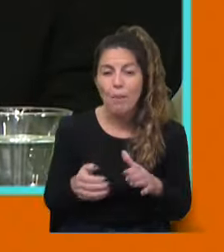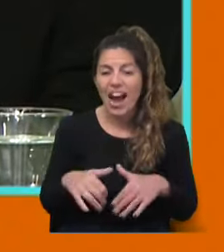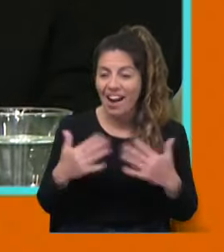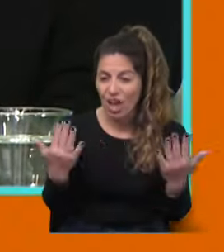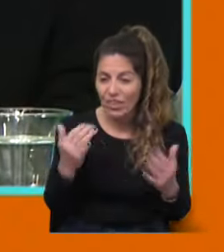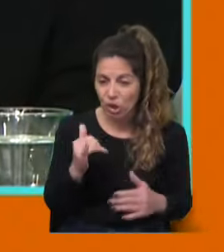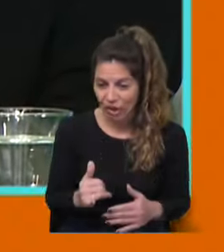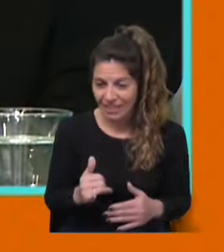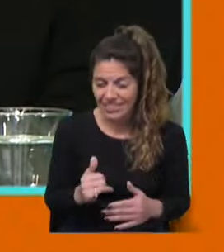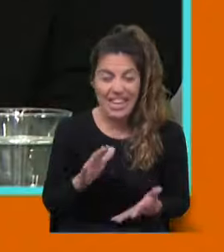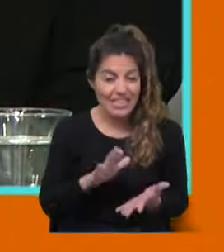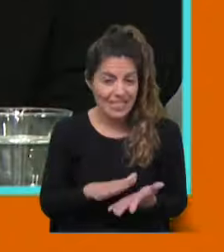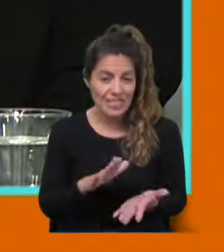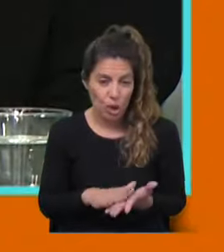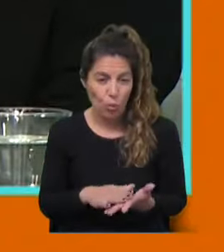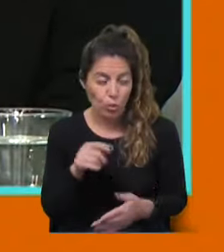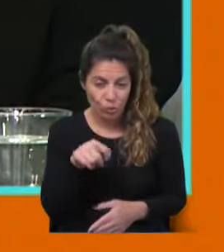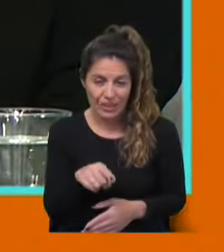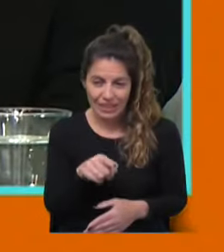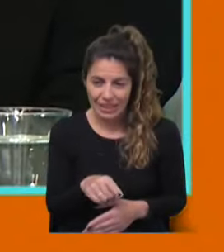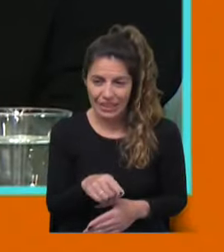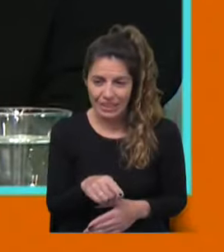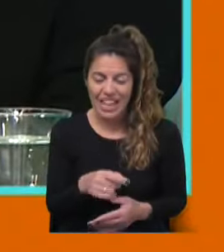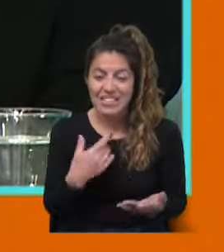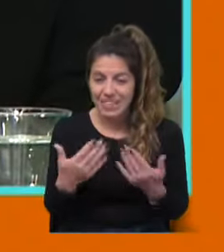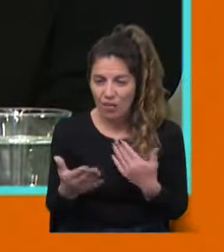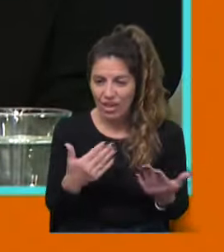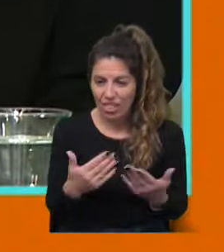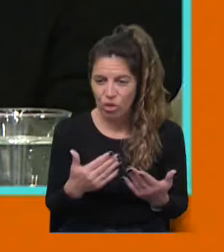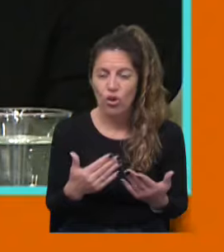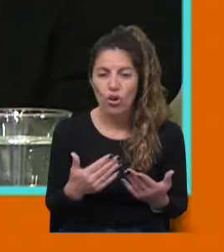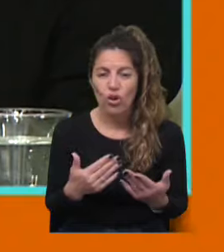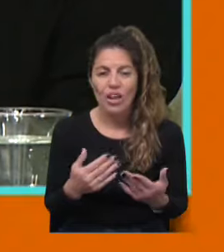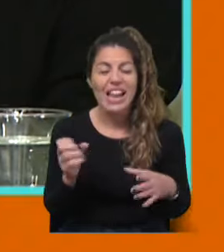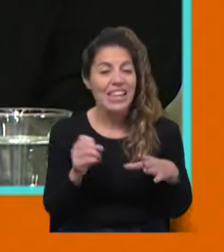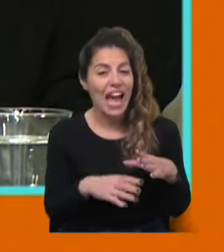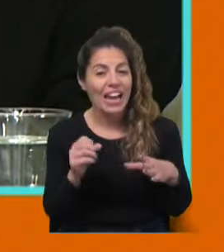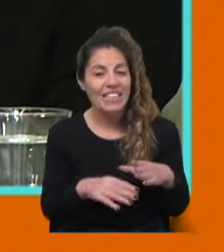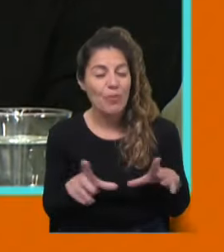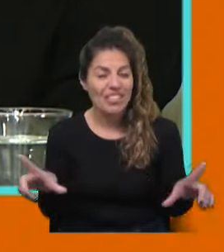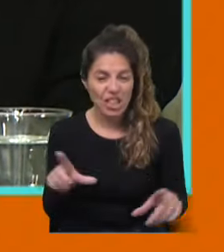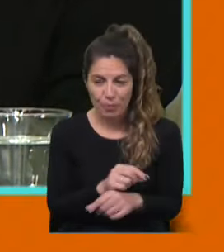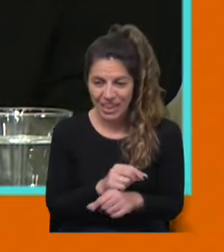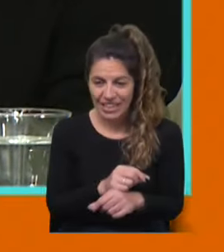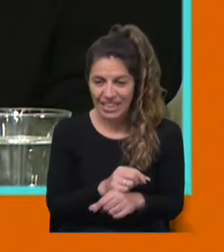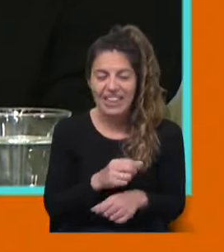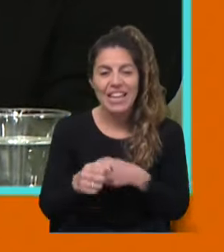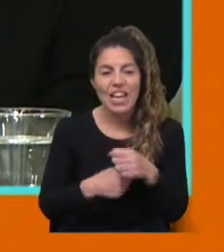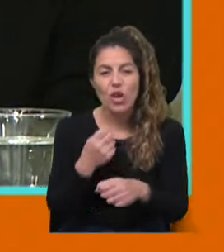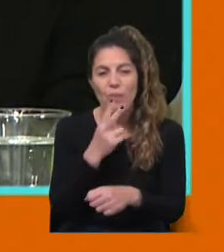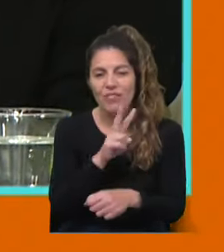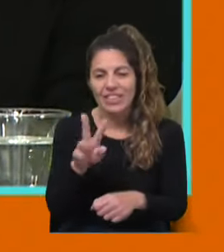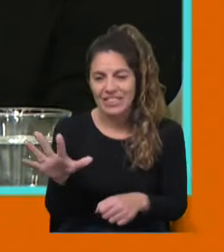que es, según claro. el punto de vista de ustedes. Se ha hablado de que las reservas se les terminarían entre